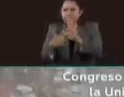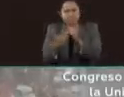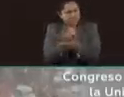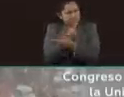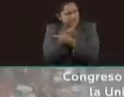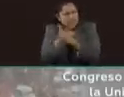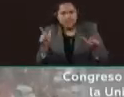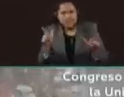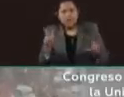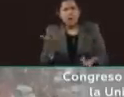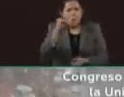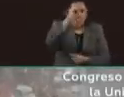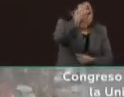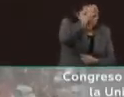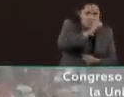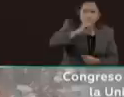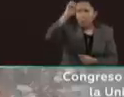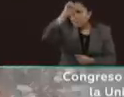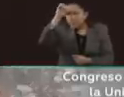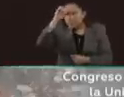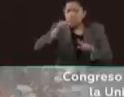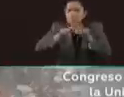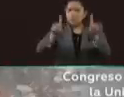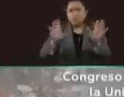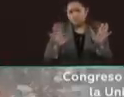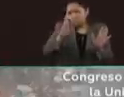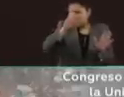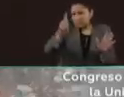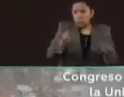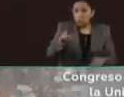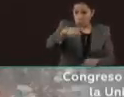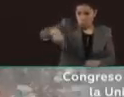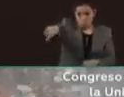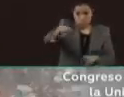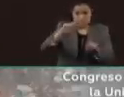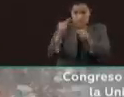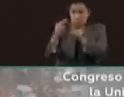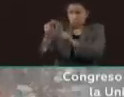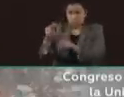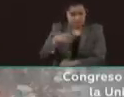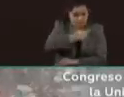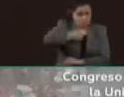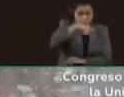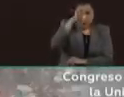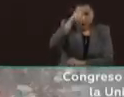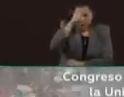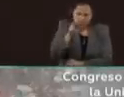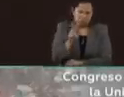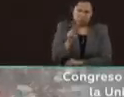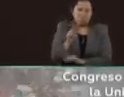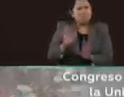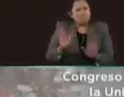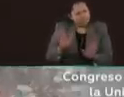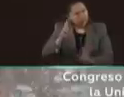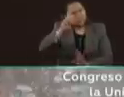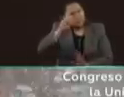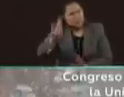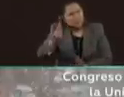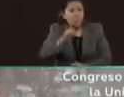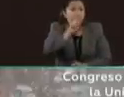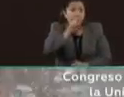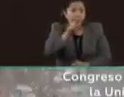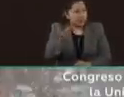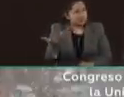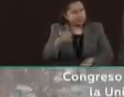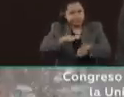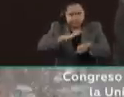compartimos sus puntos de vista, pero respetamos sus manifestaciones y les aseguramos que nunca un gobierno emanado del pueblo, como lo